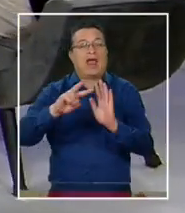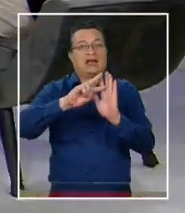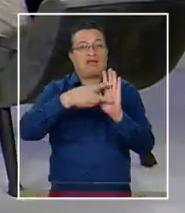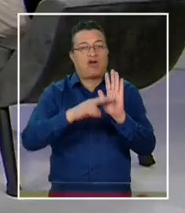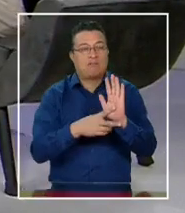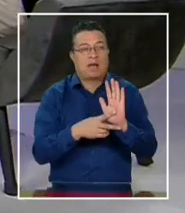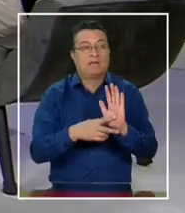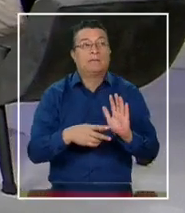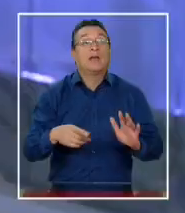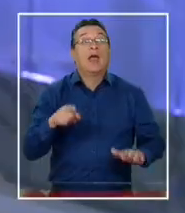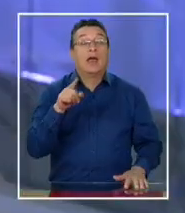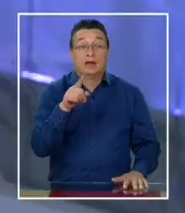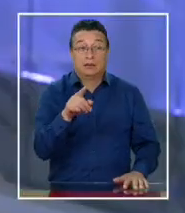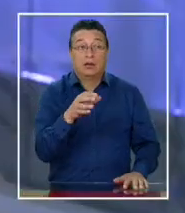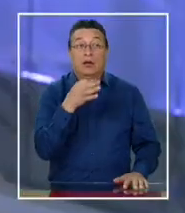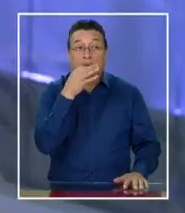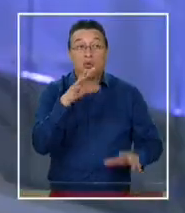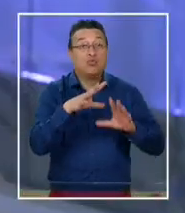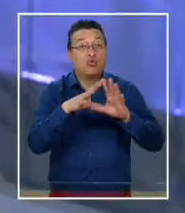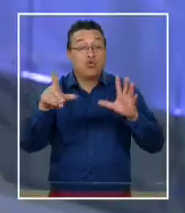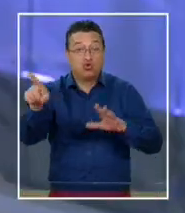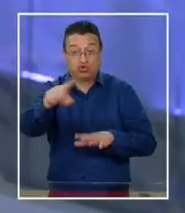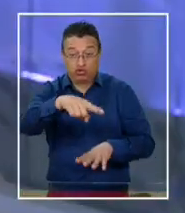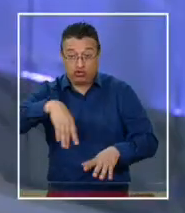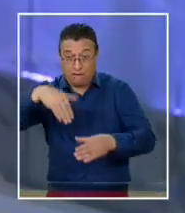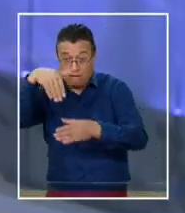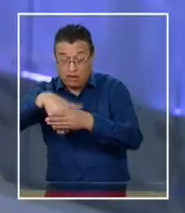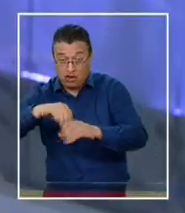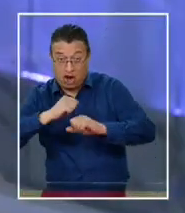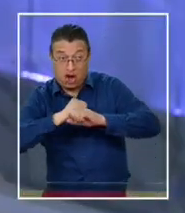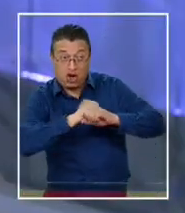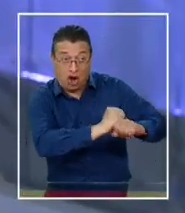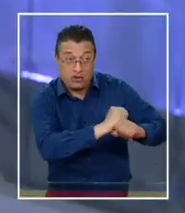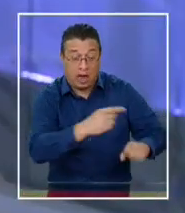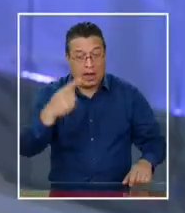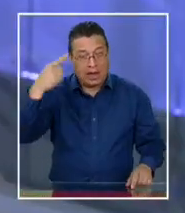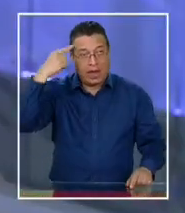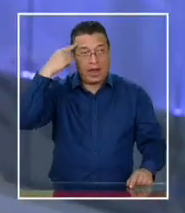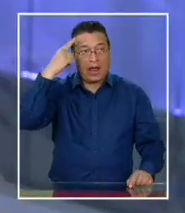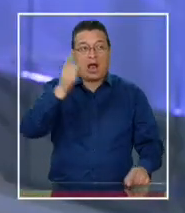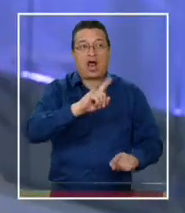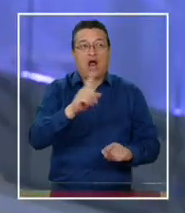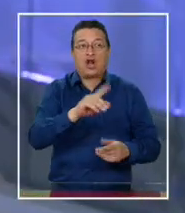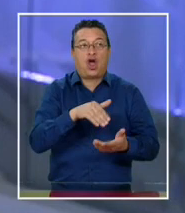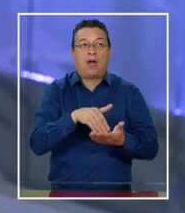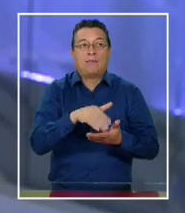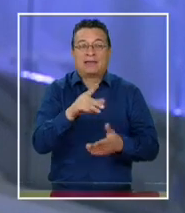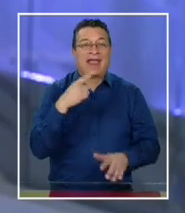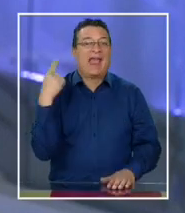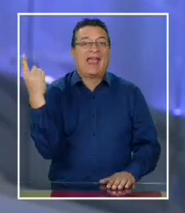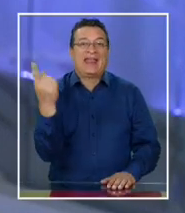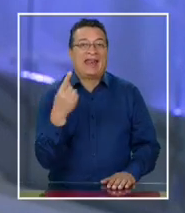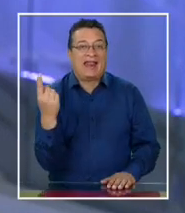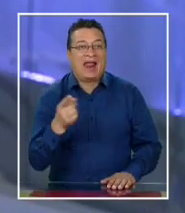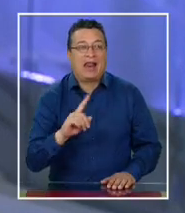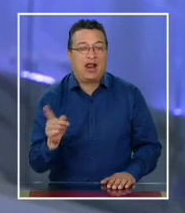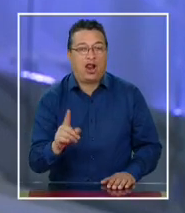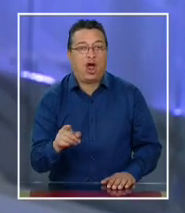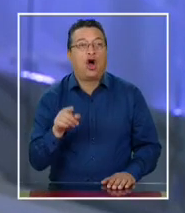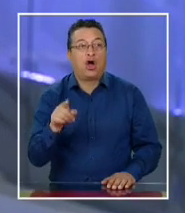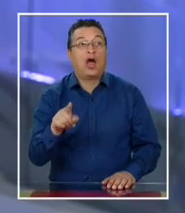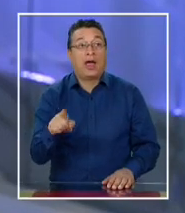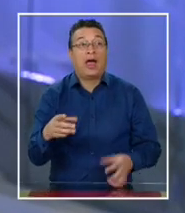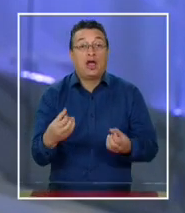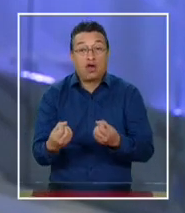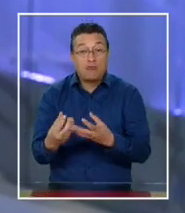atrevo a decir que muchos de los que votaron en contra en general lo hicieron pensando que no se iba a rechazar en general o sea este escenario que